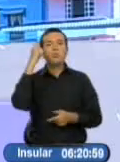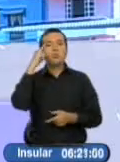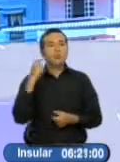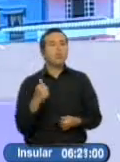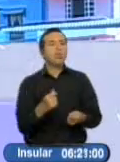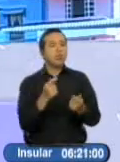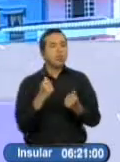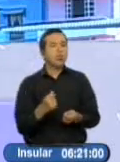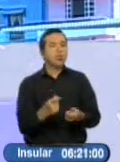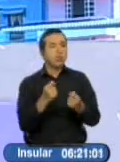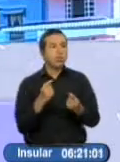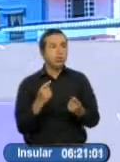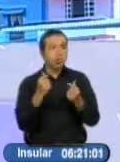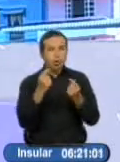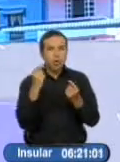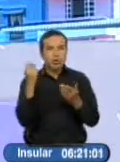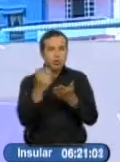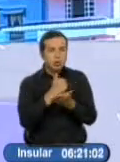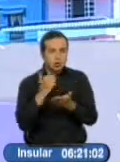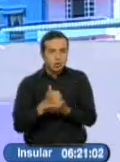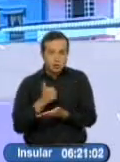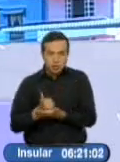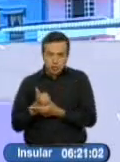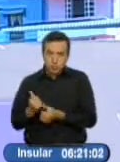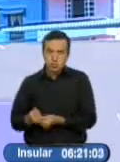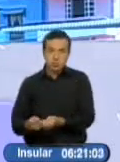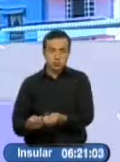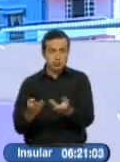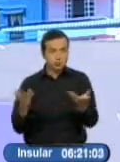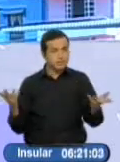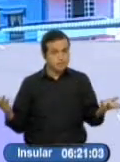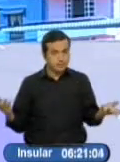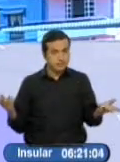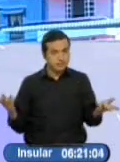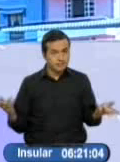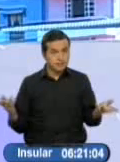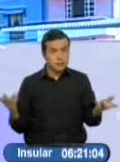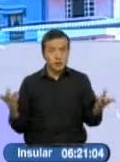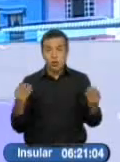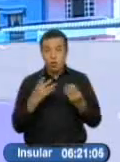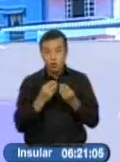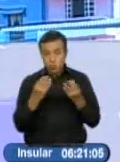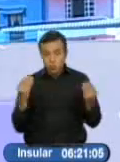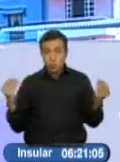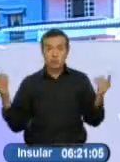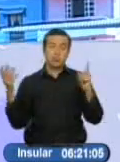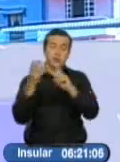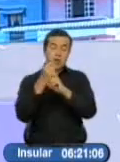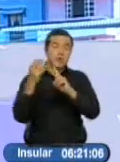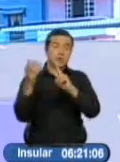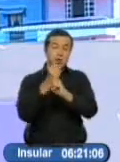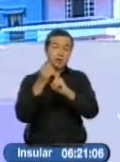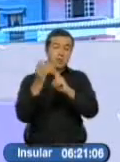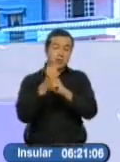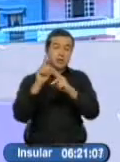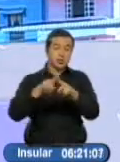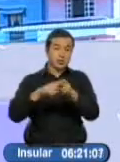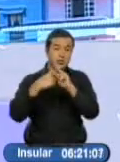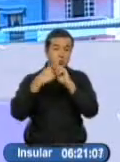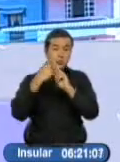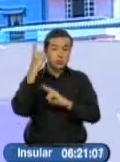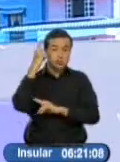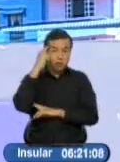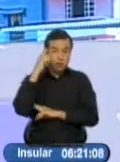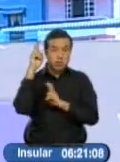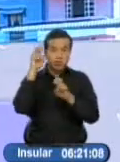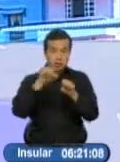costa. Esa es mi lectura y, por lo tanto, todos los buenos logros que tuvimos en el inicio del gobierno, sobre todo en la